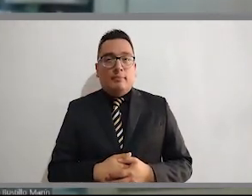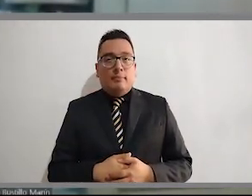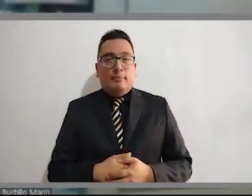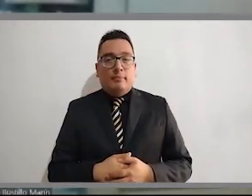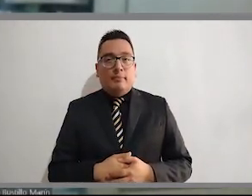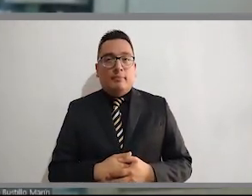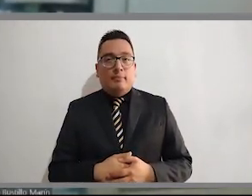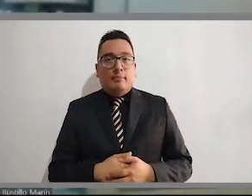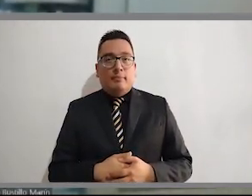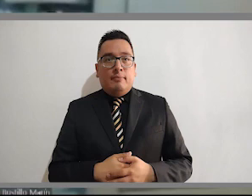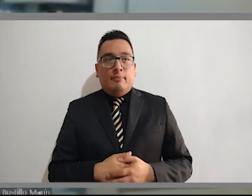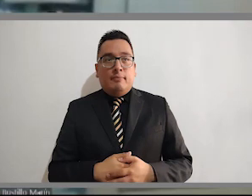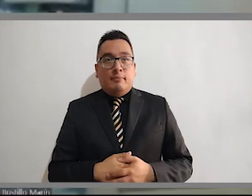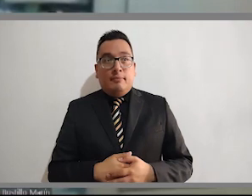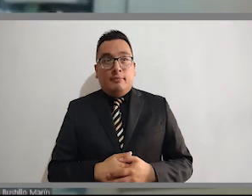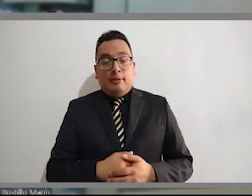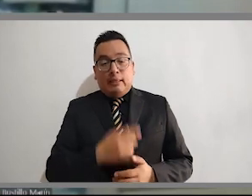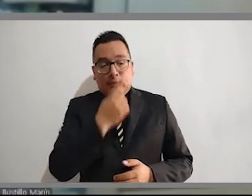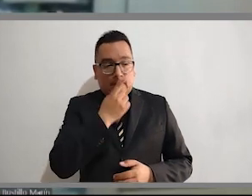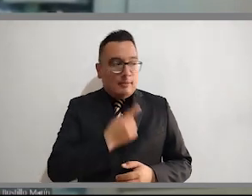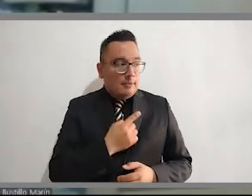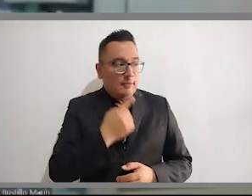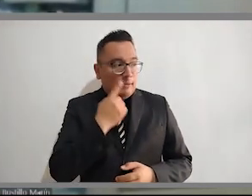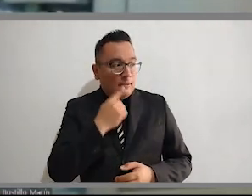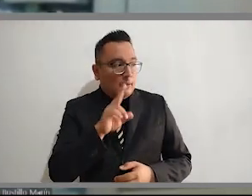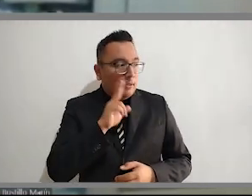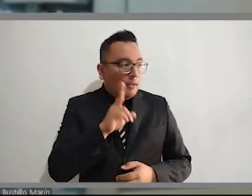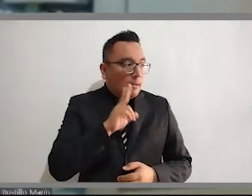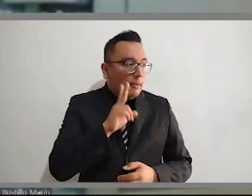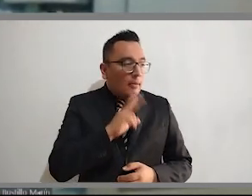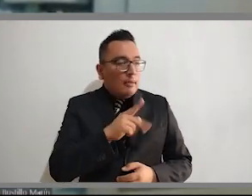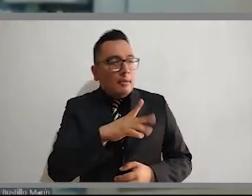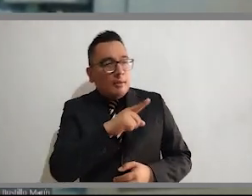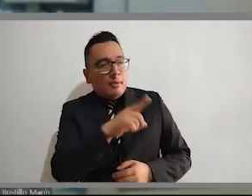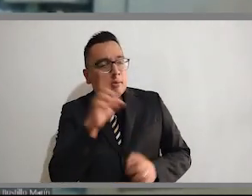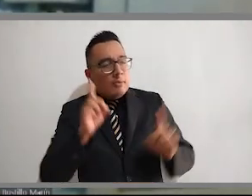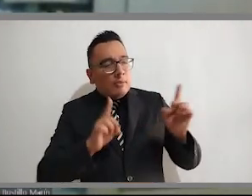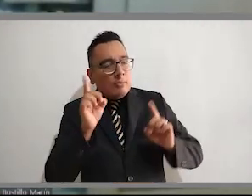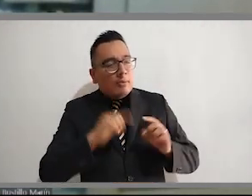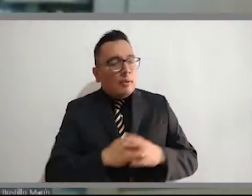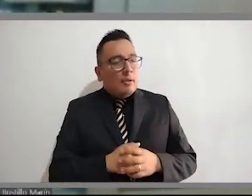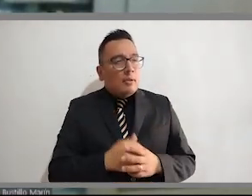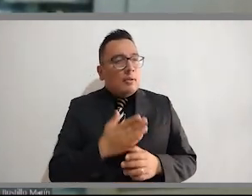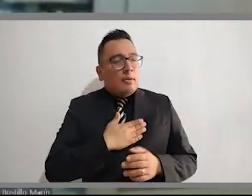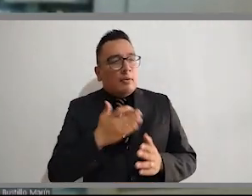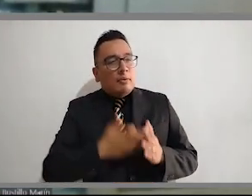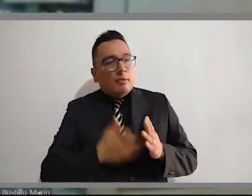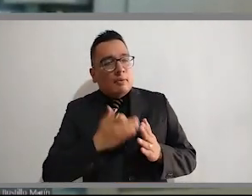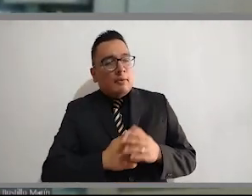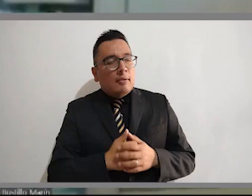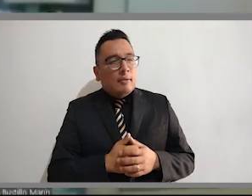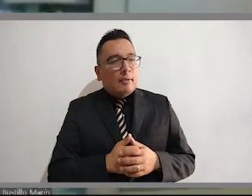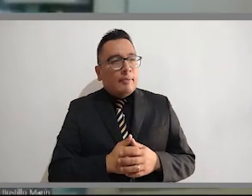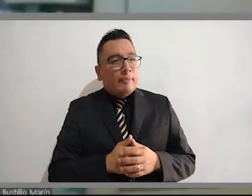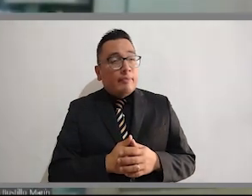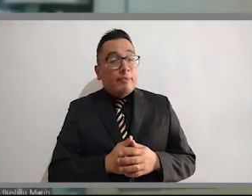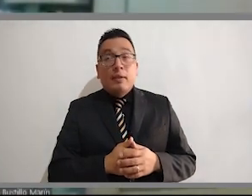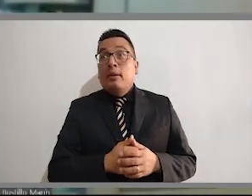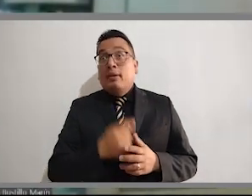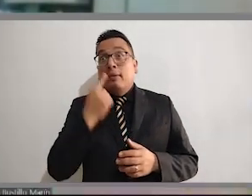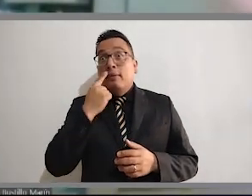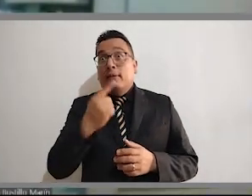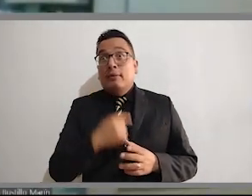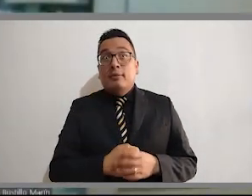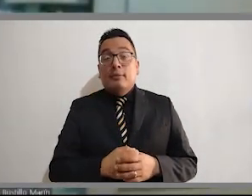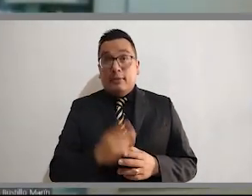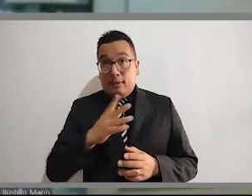es que, sí, claro, ahí me están diciendo, a ver, déjenme, veo las preguntas para ir contestando porque no he contestado. Está